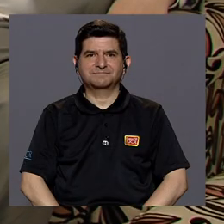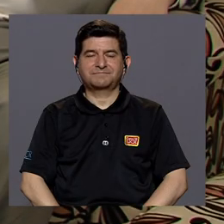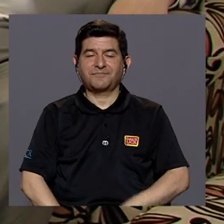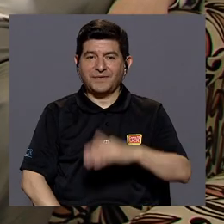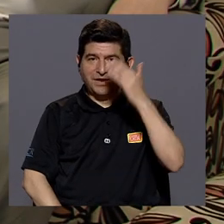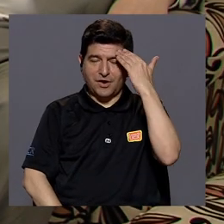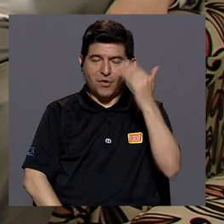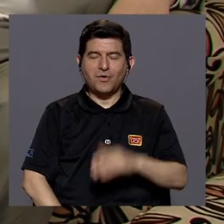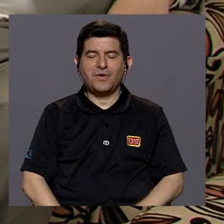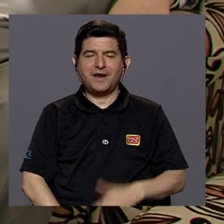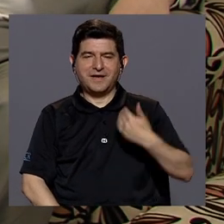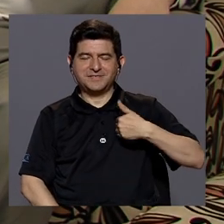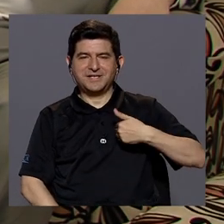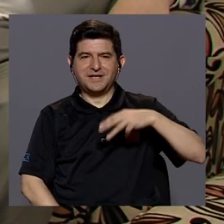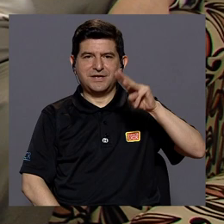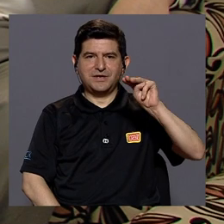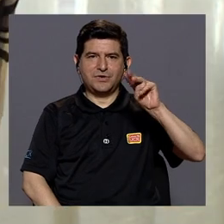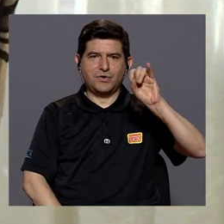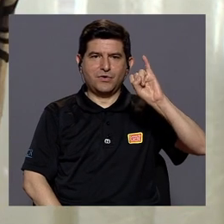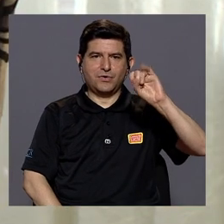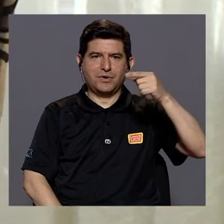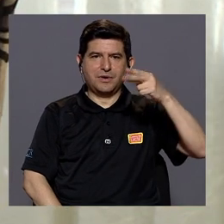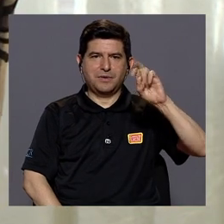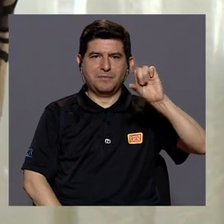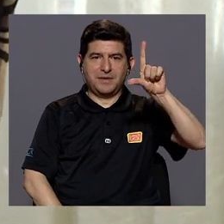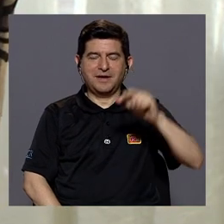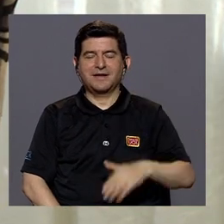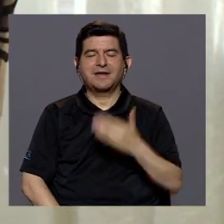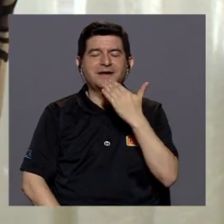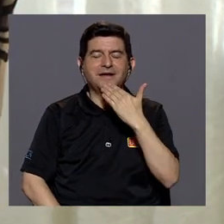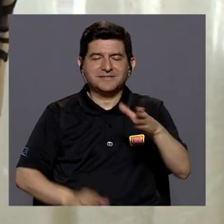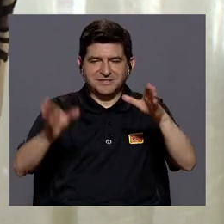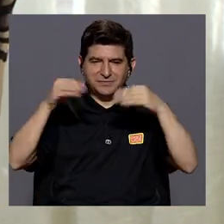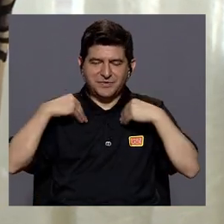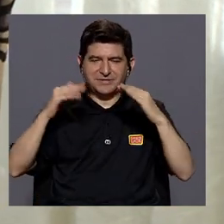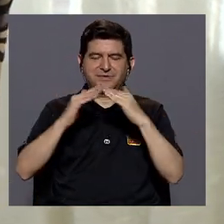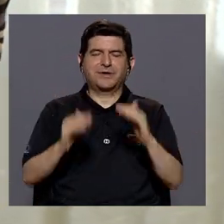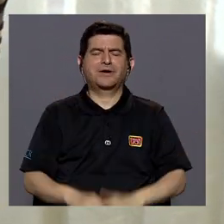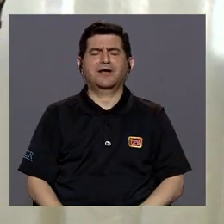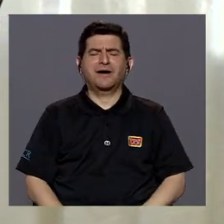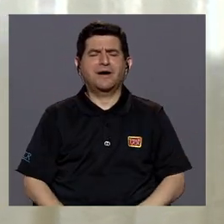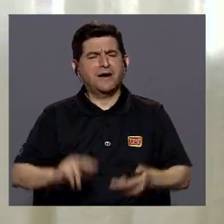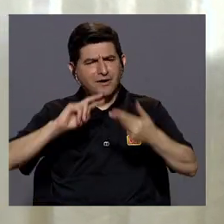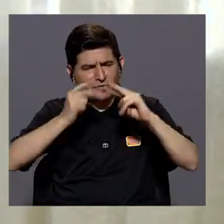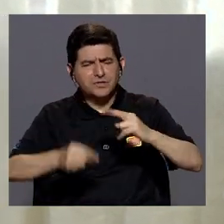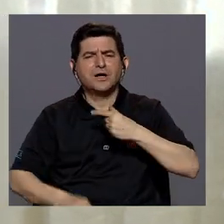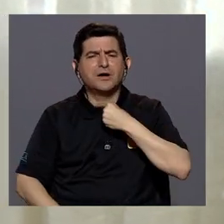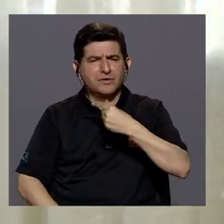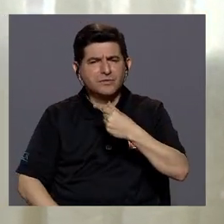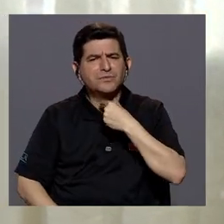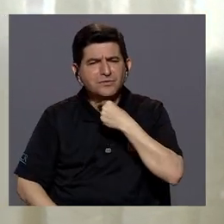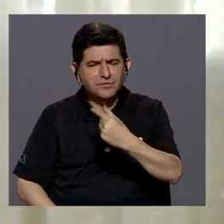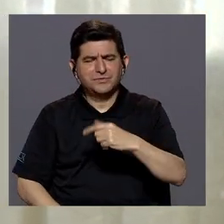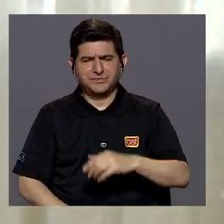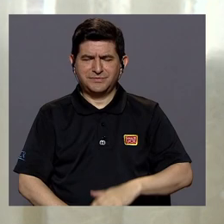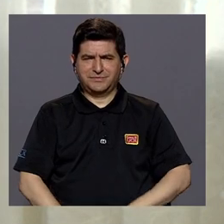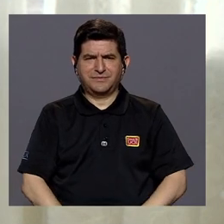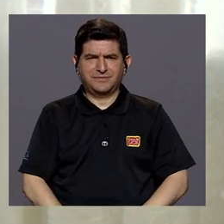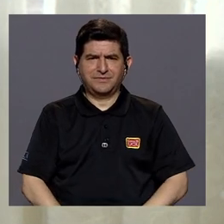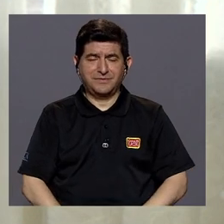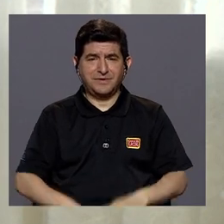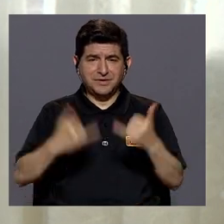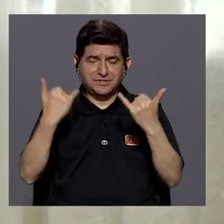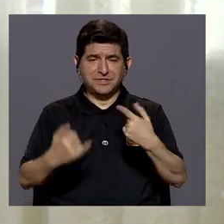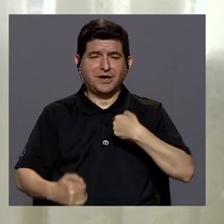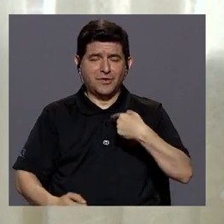Hola, don Miguel, ¿cómo está? Muchas gracias por recibirme en su casa. No, encantado, un placer para mí y un honor también, porque ya uno cuando